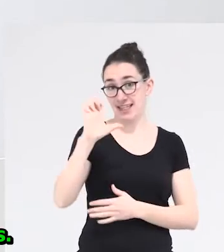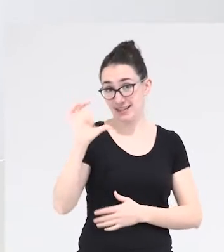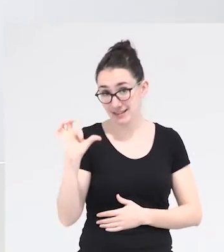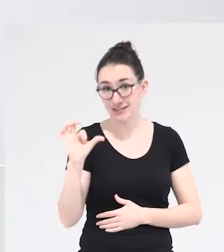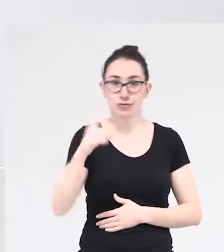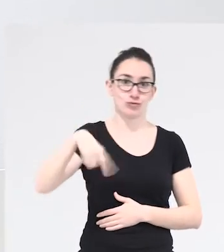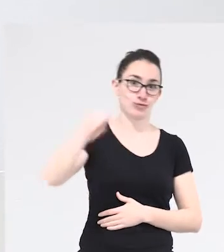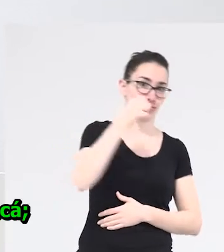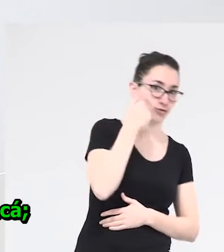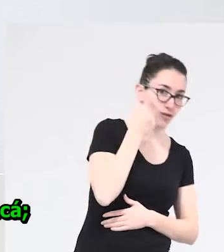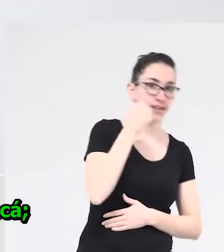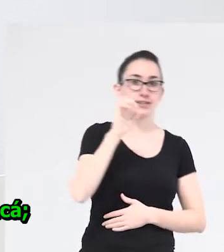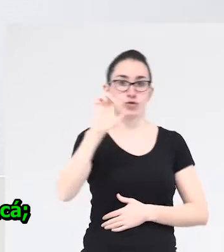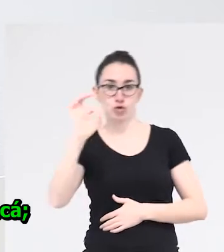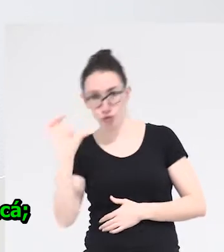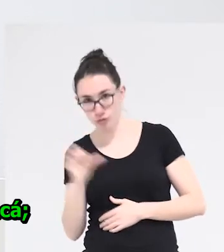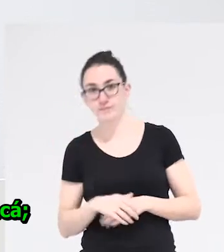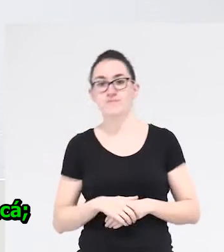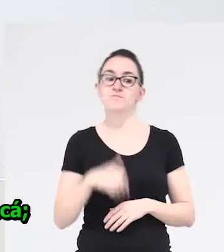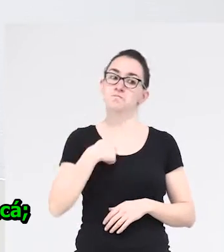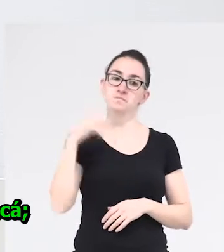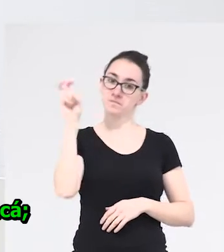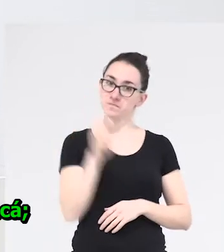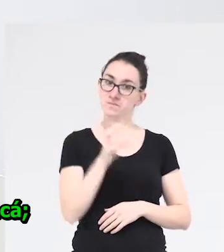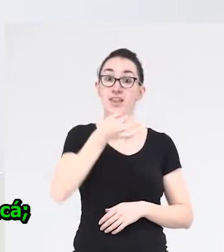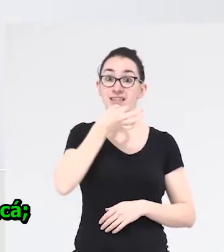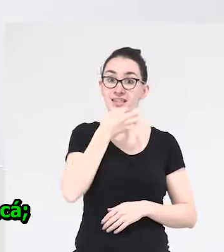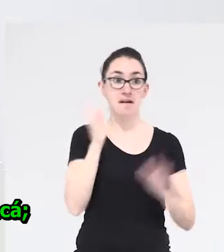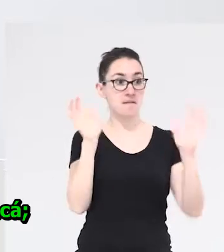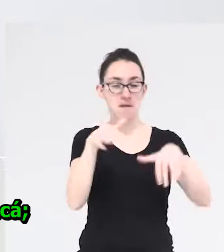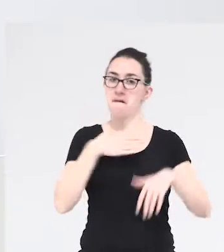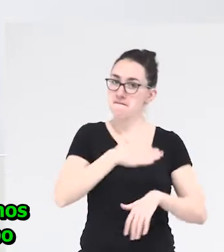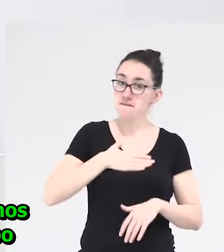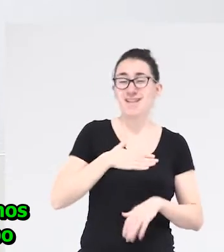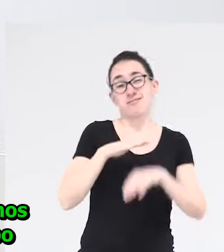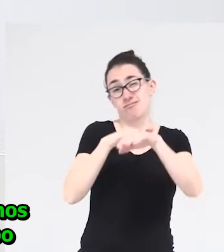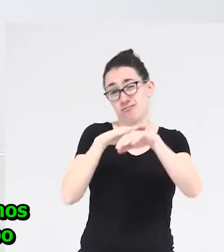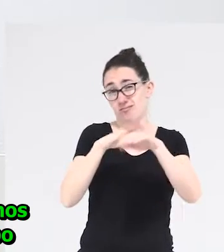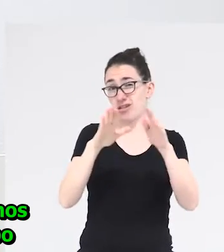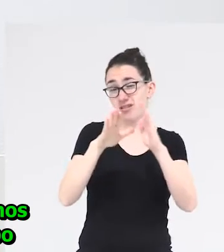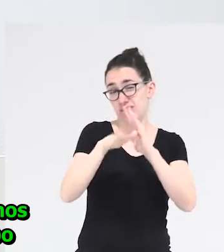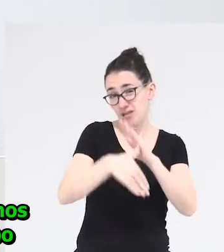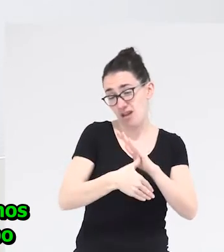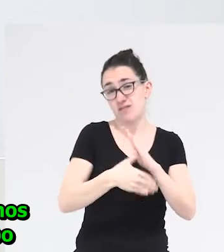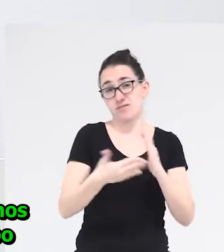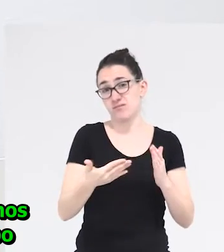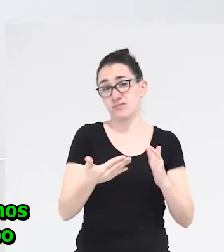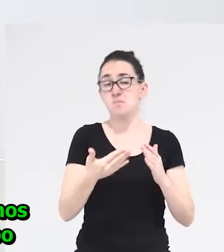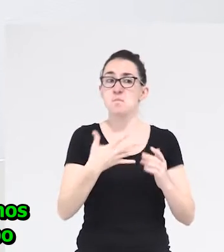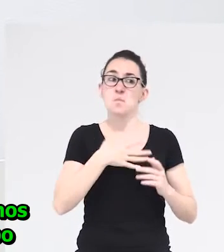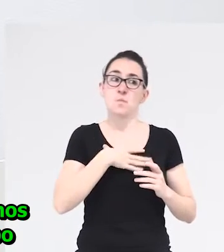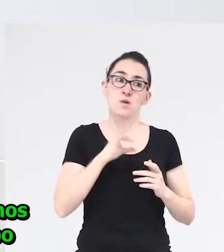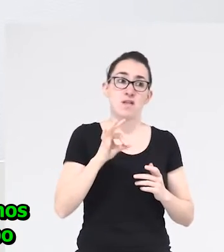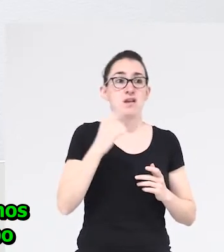todes. Un gusto esta tarde encontrarnos acá. Disculpen el tiempo, también bueno, podemos plantearnos